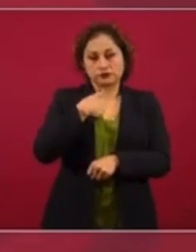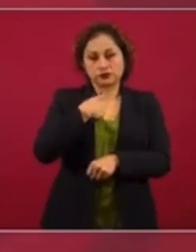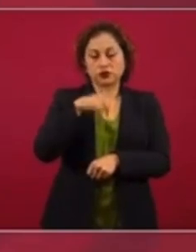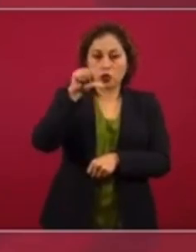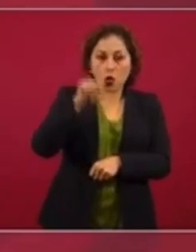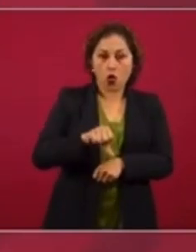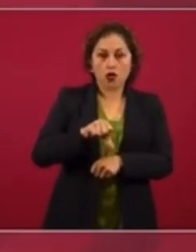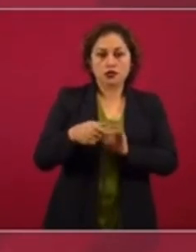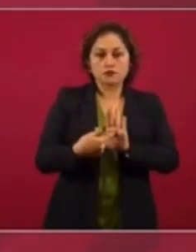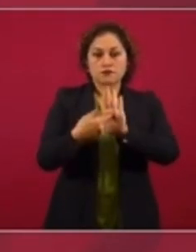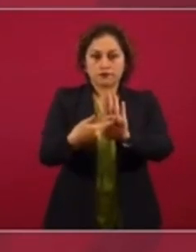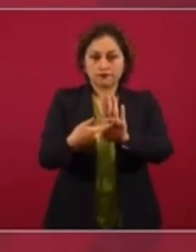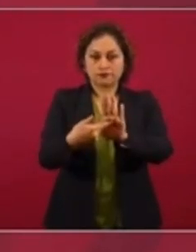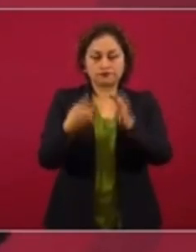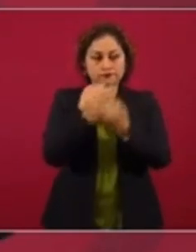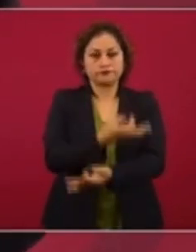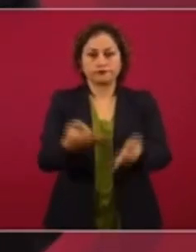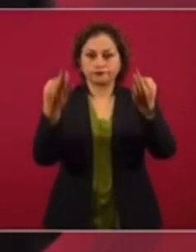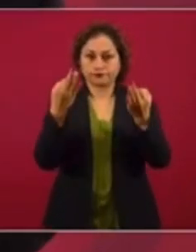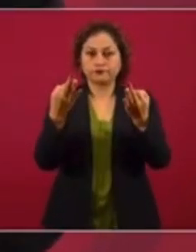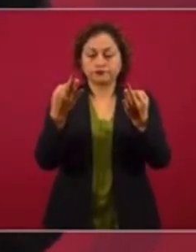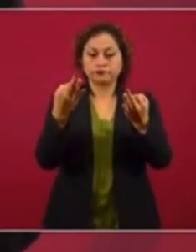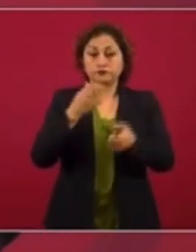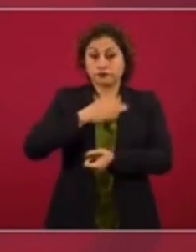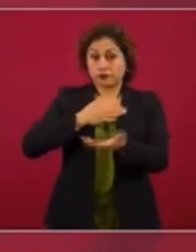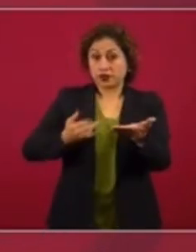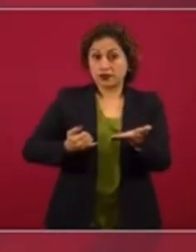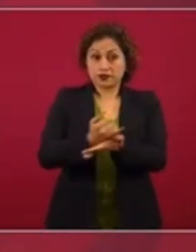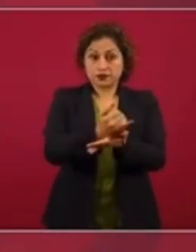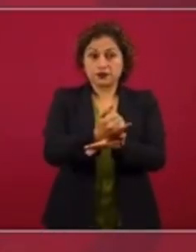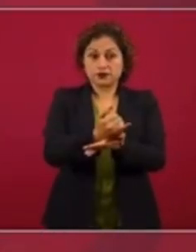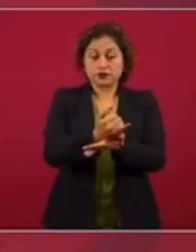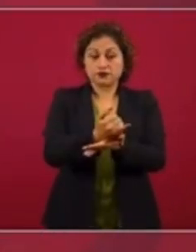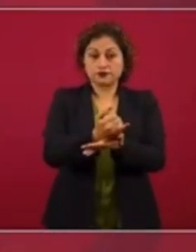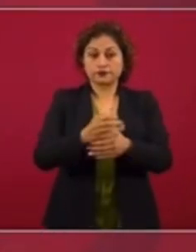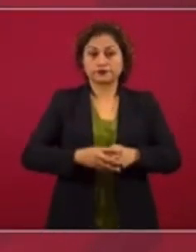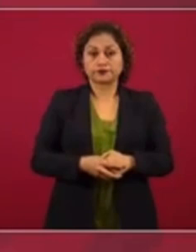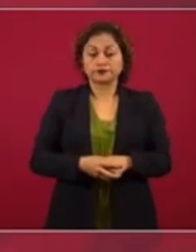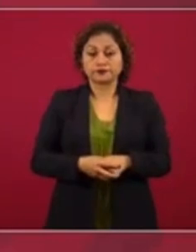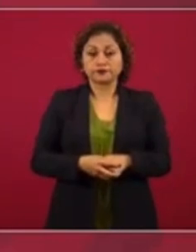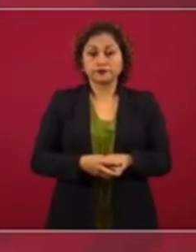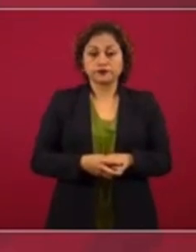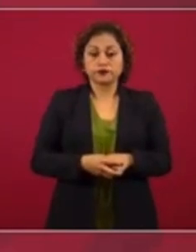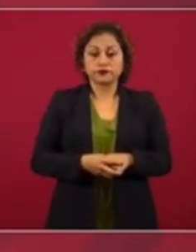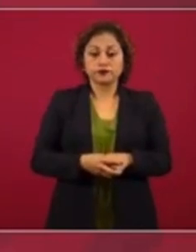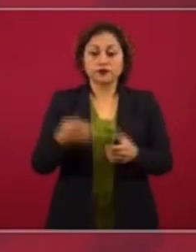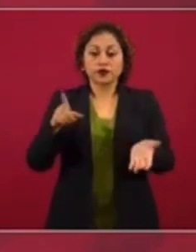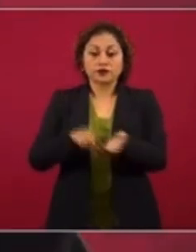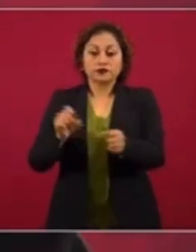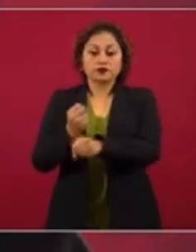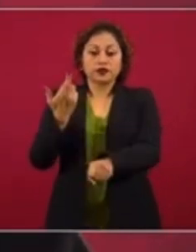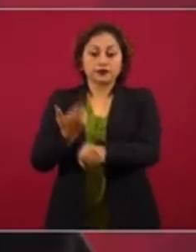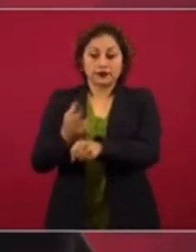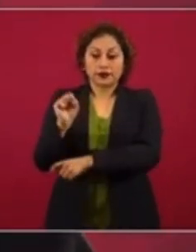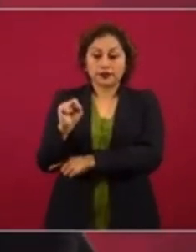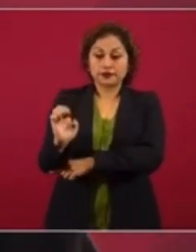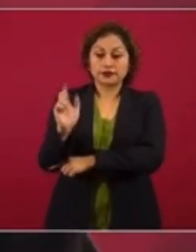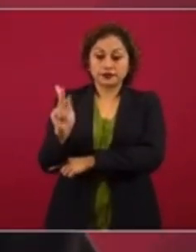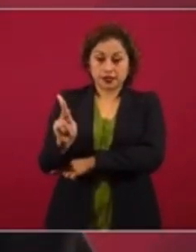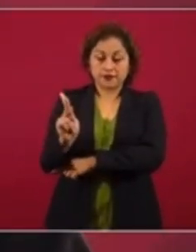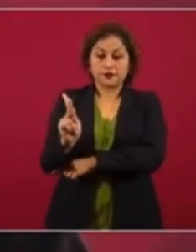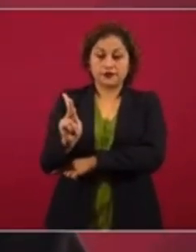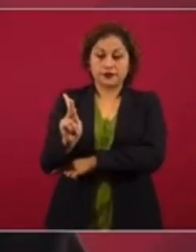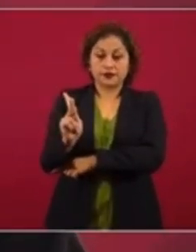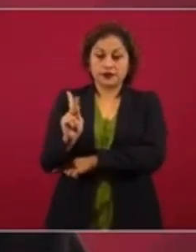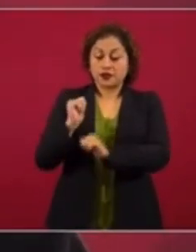De hoy, la decisión que tomé para que en la Secretaría de Educación Pública se desempeñe